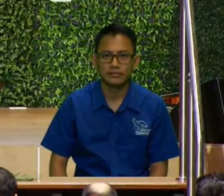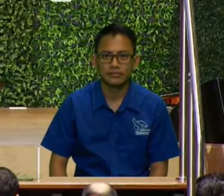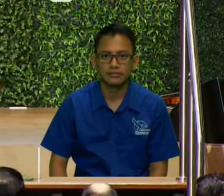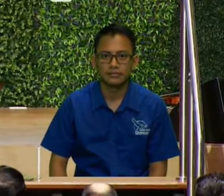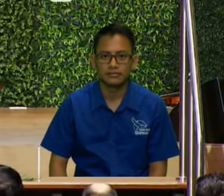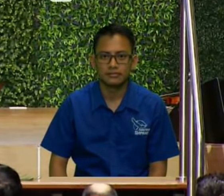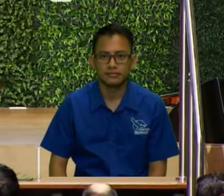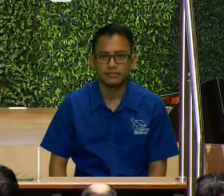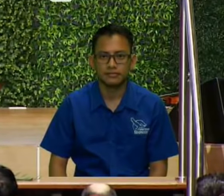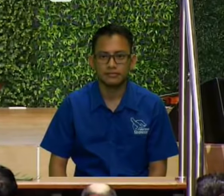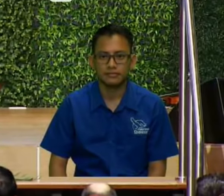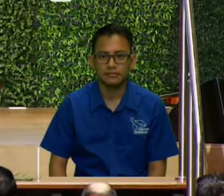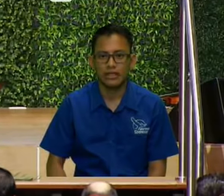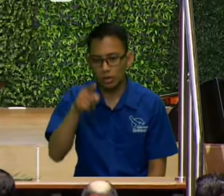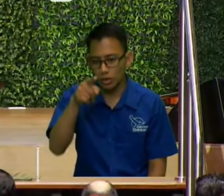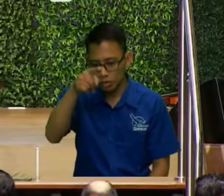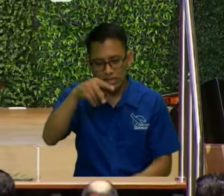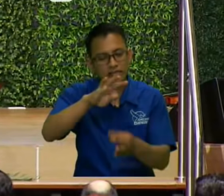va a empezar a tener una transformación.